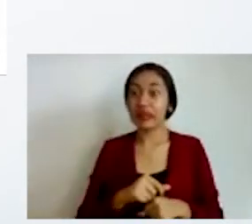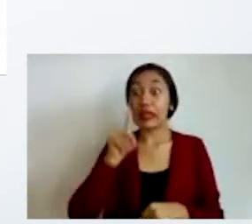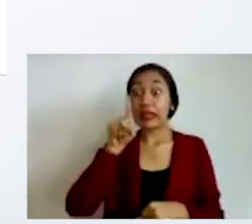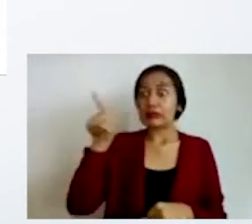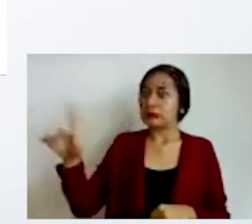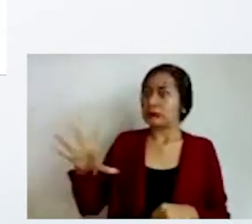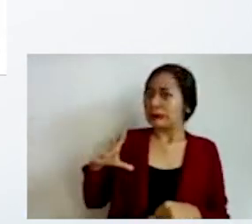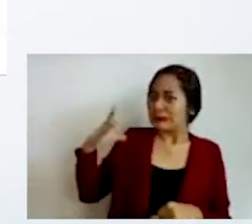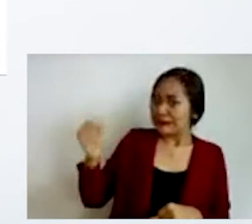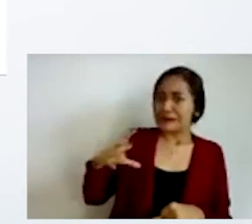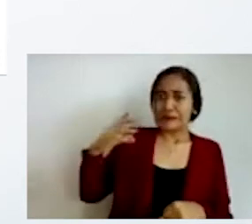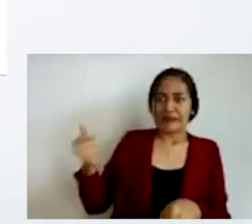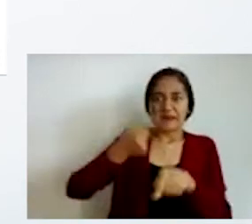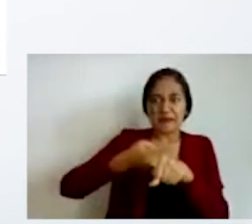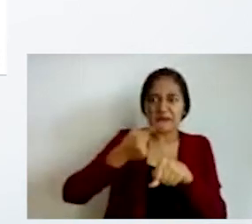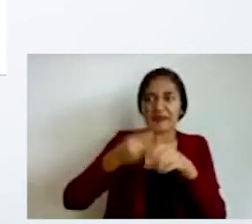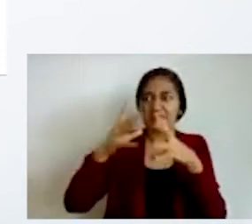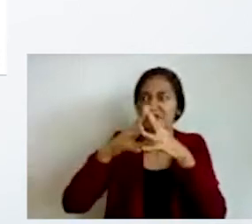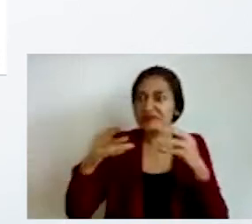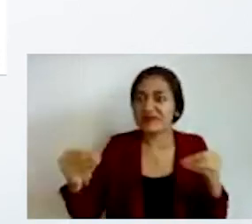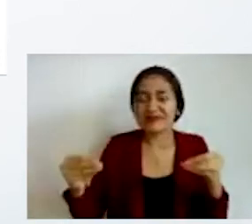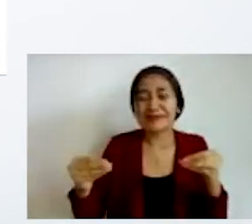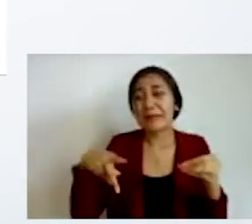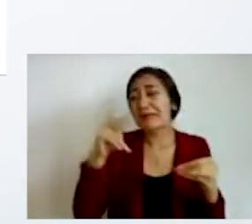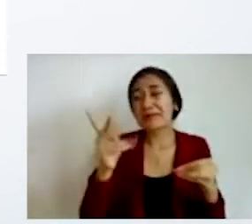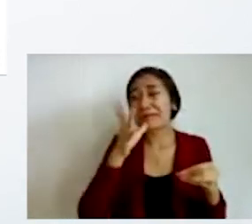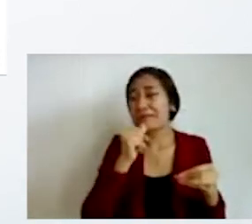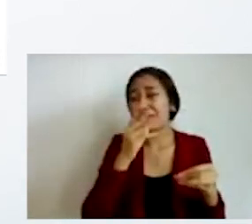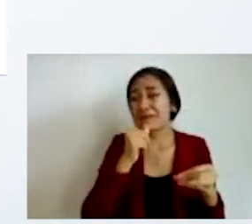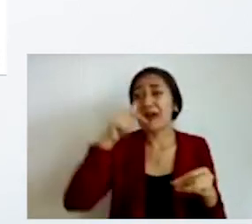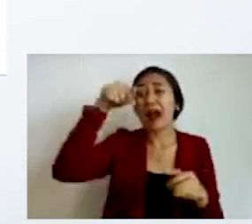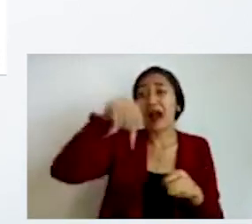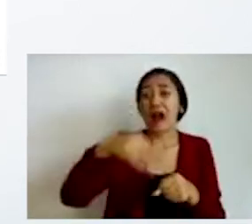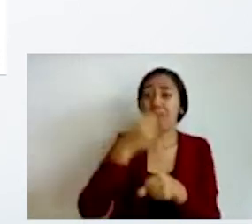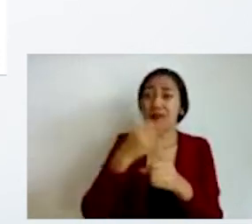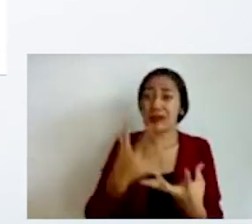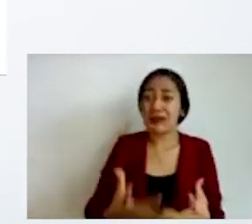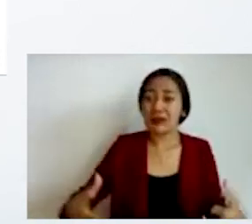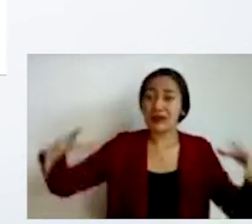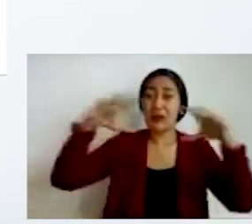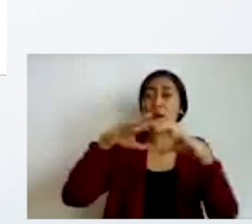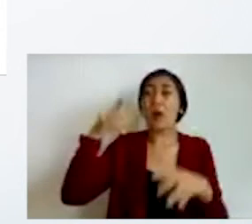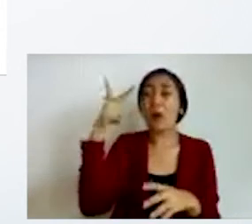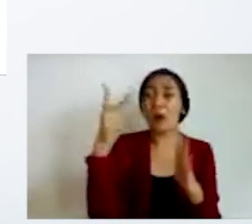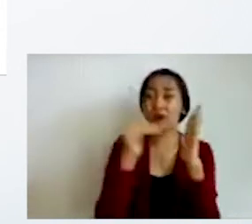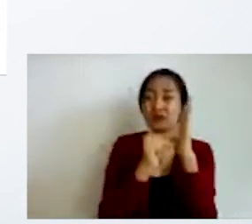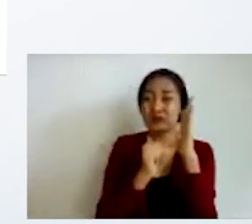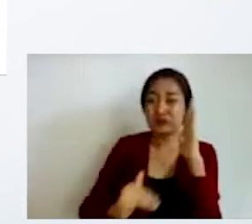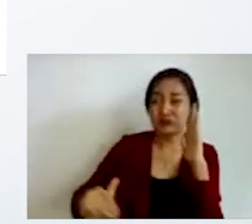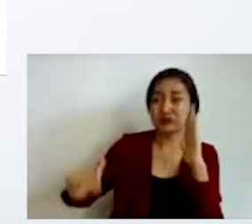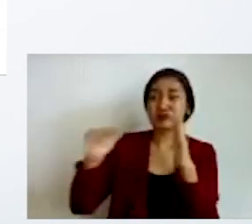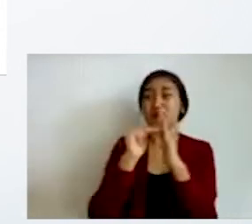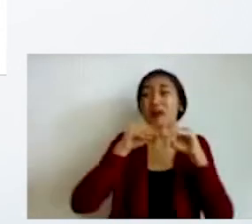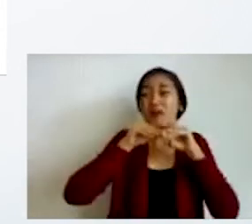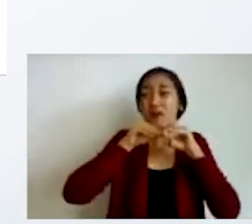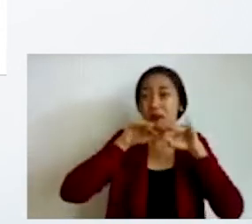de más de 8 millones de casos en todo el mundo. Nos estamos aproximando ya